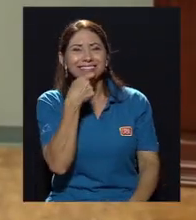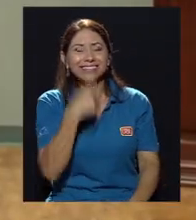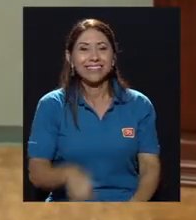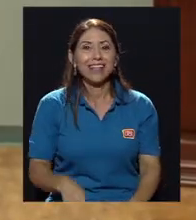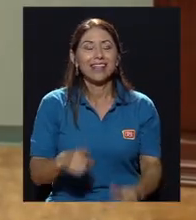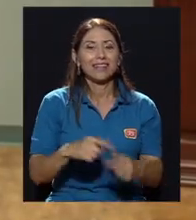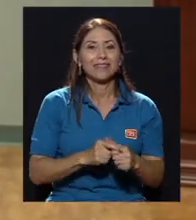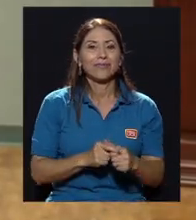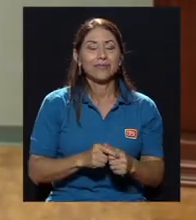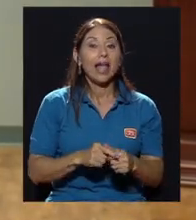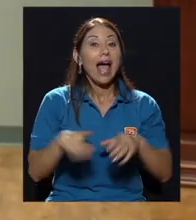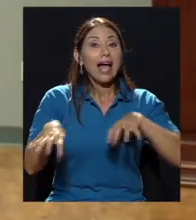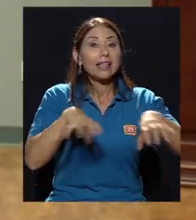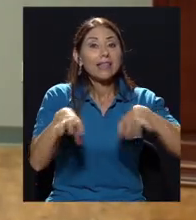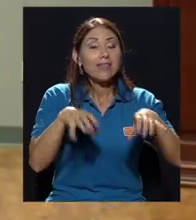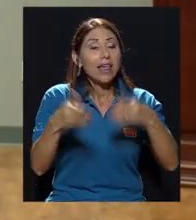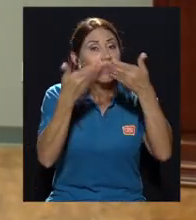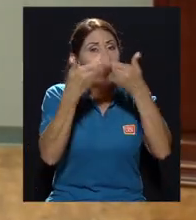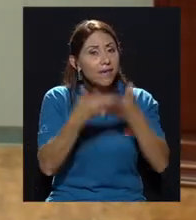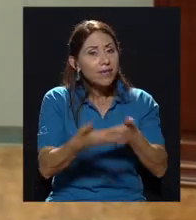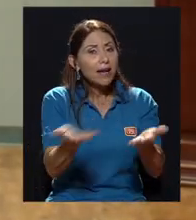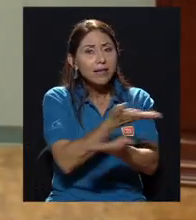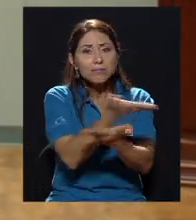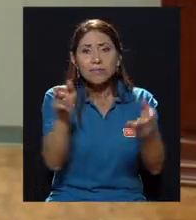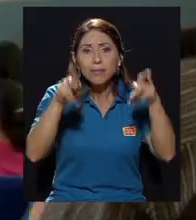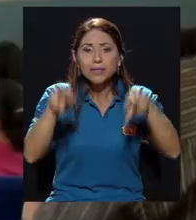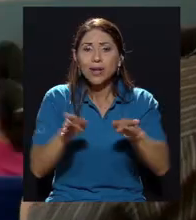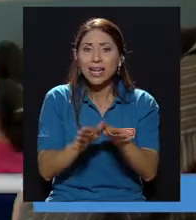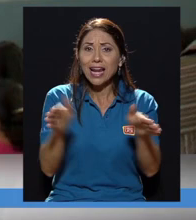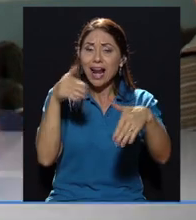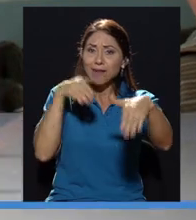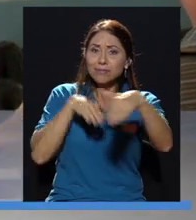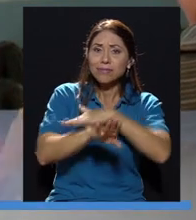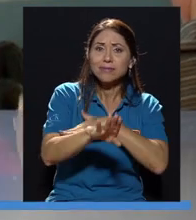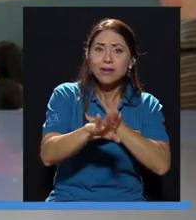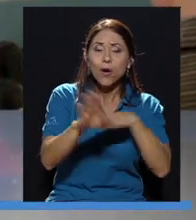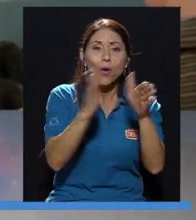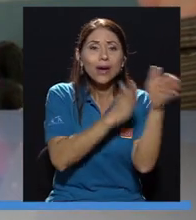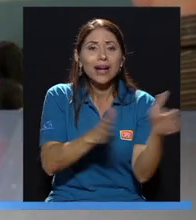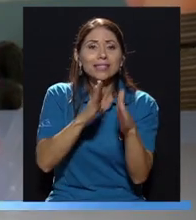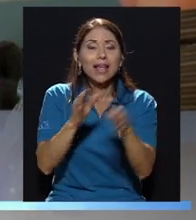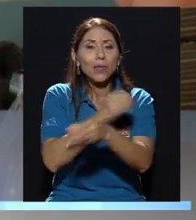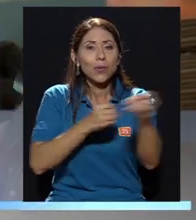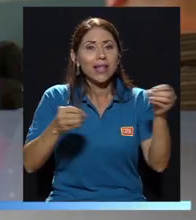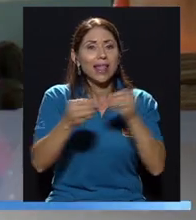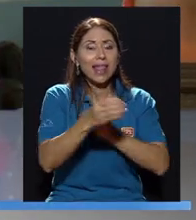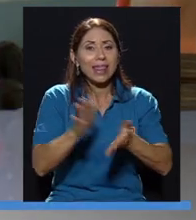Entonces, vamos a hacer un gran colisionador. La actividad fue abierta al público en general y organizada